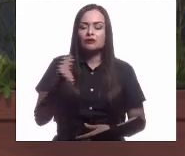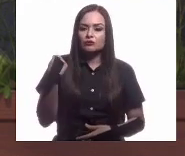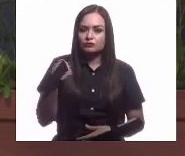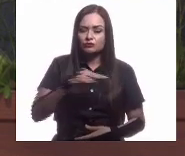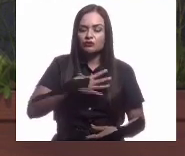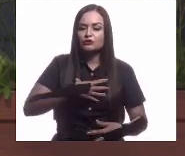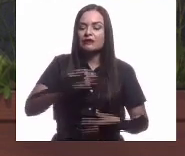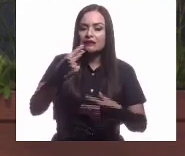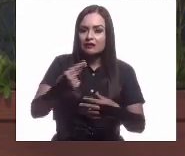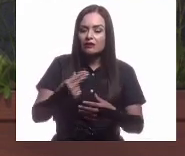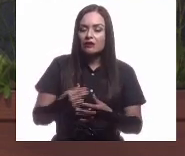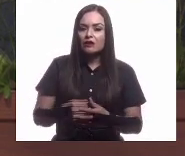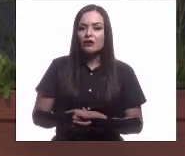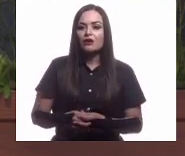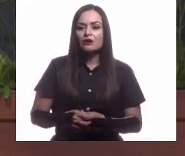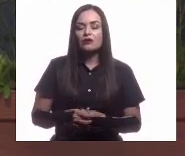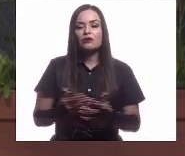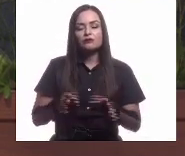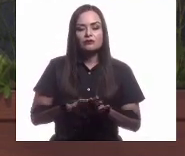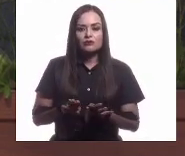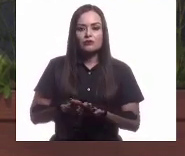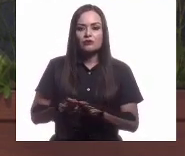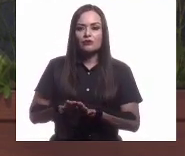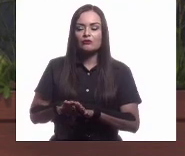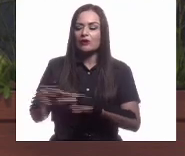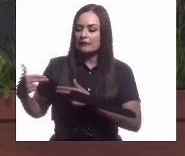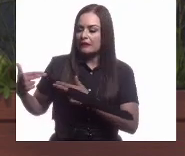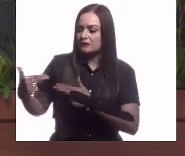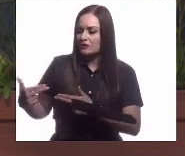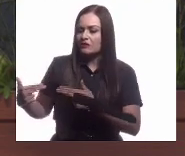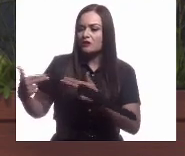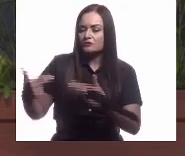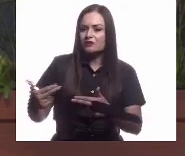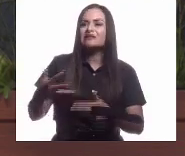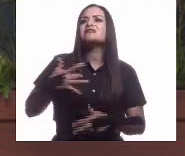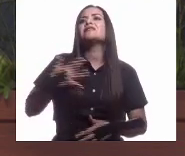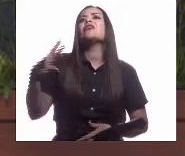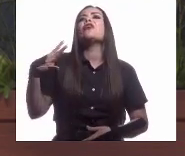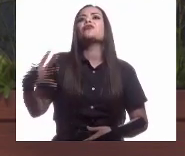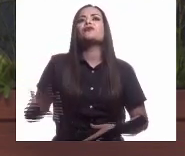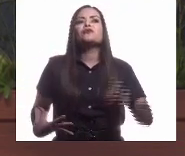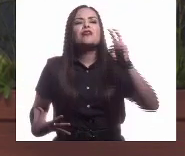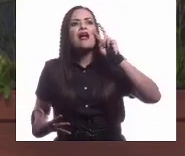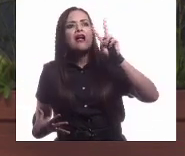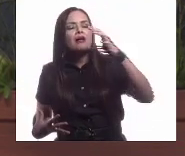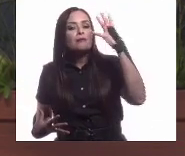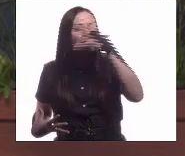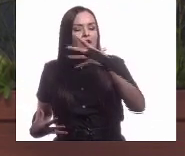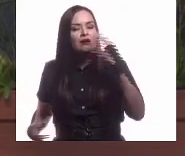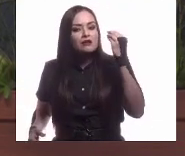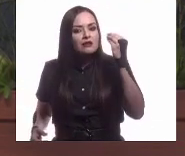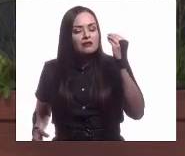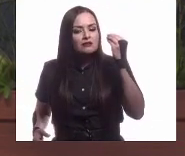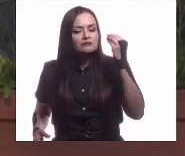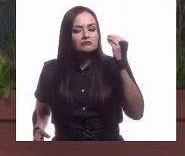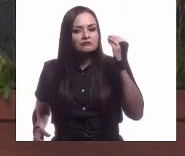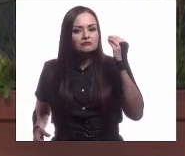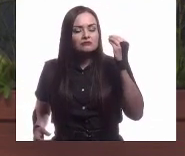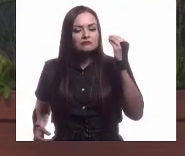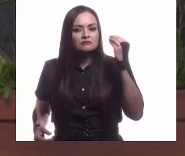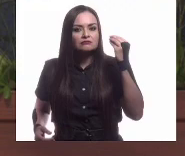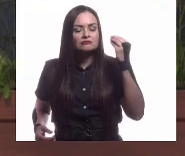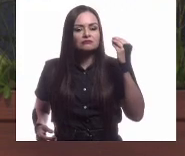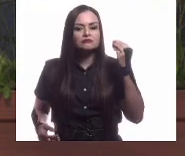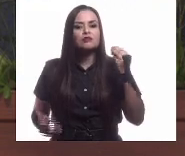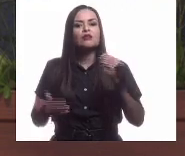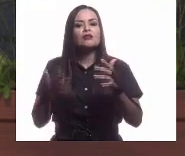genuino patrimonio ambiental, en donde se sientan orgullosos, sí, de nuestras bellezas, pero también de lo que en su momento